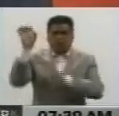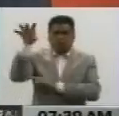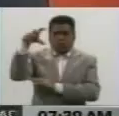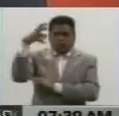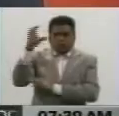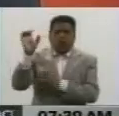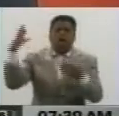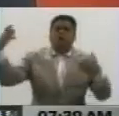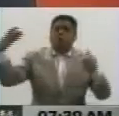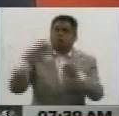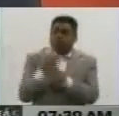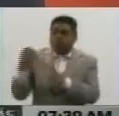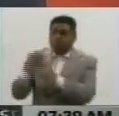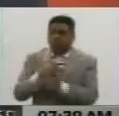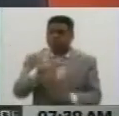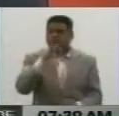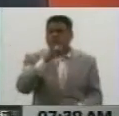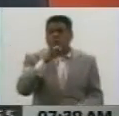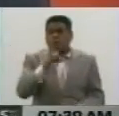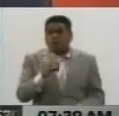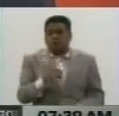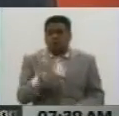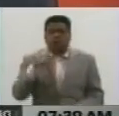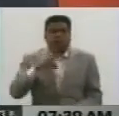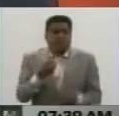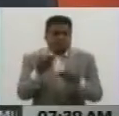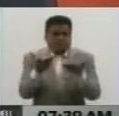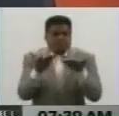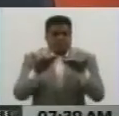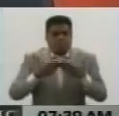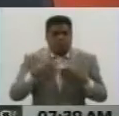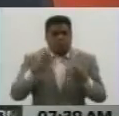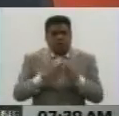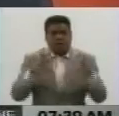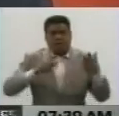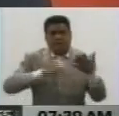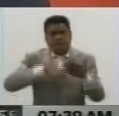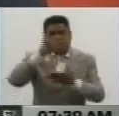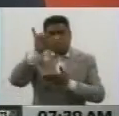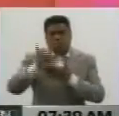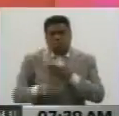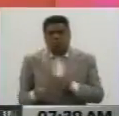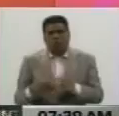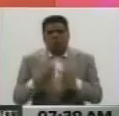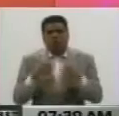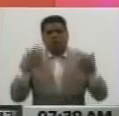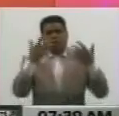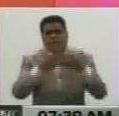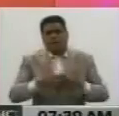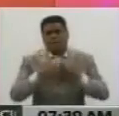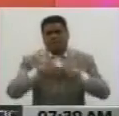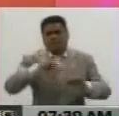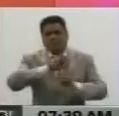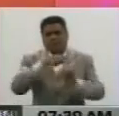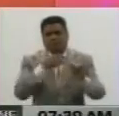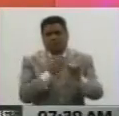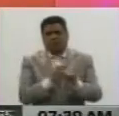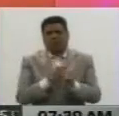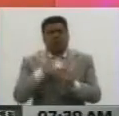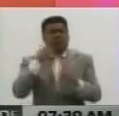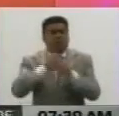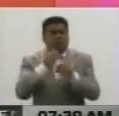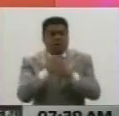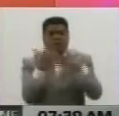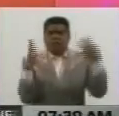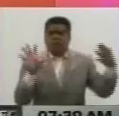conseguimos gran cantidad de información que va a aportar a todo este gran proyecto. Las empresas internacionales, ministro, ¿cómo están trabajando de la mano? ¿Están respetando